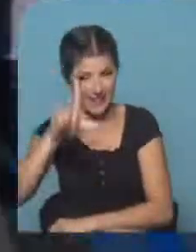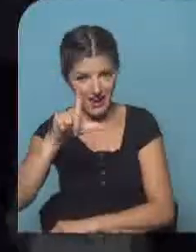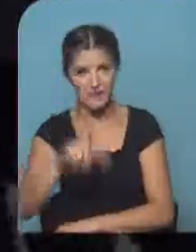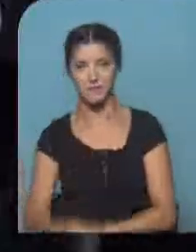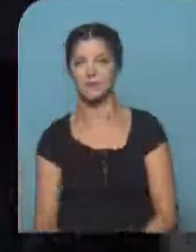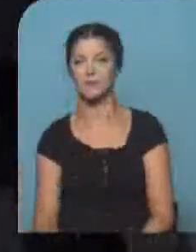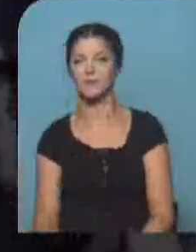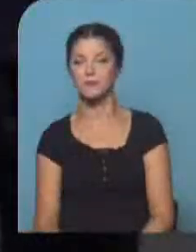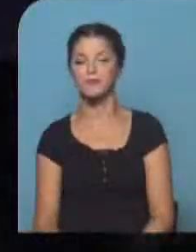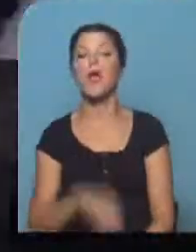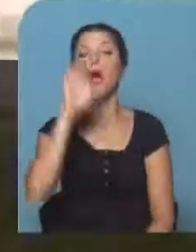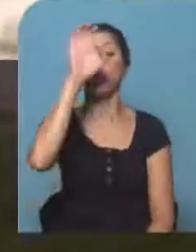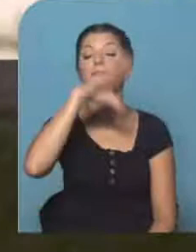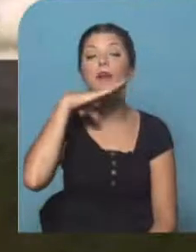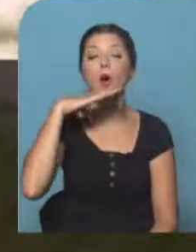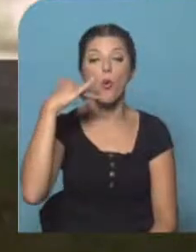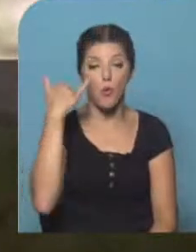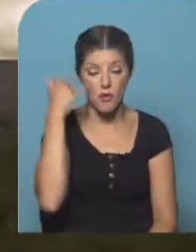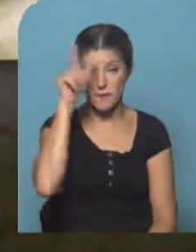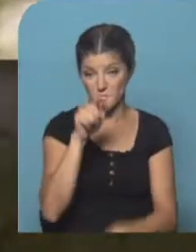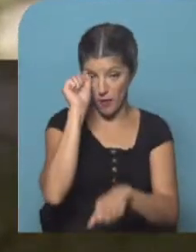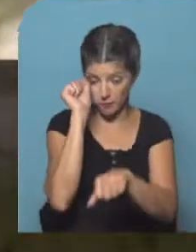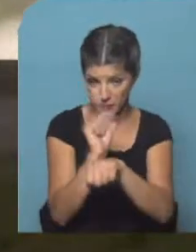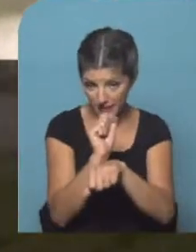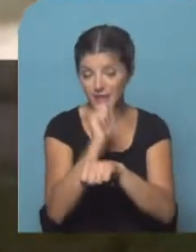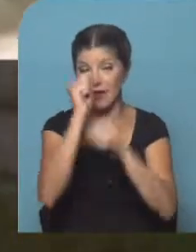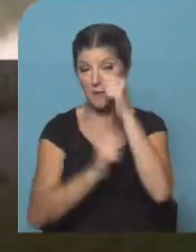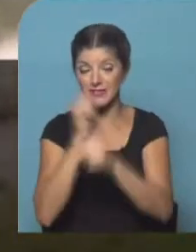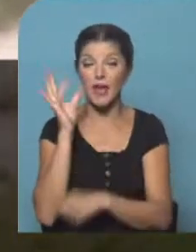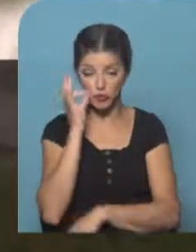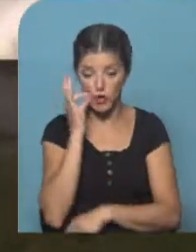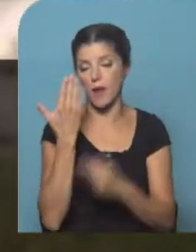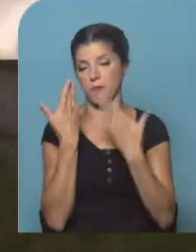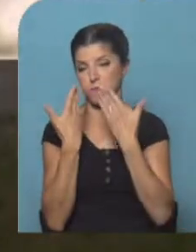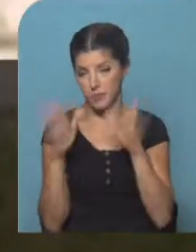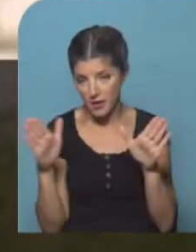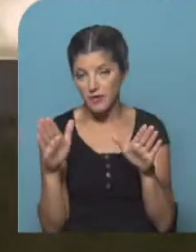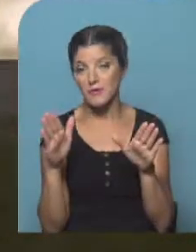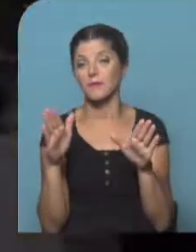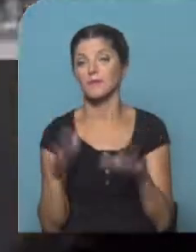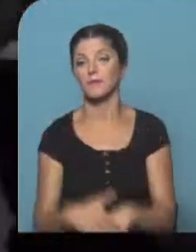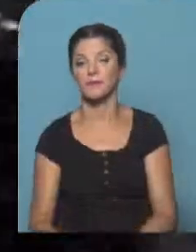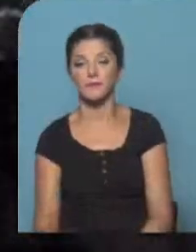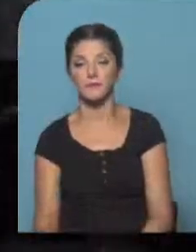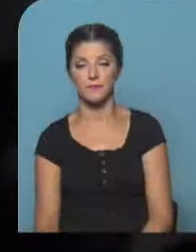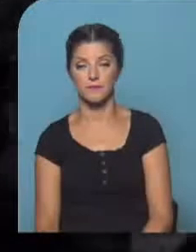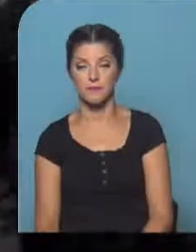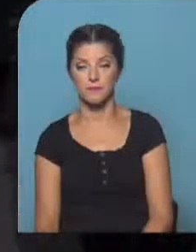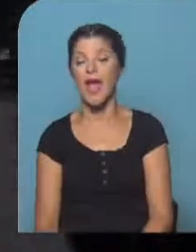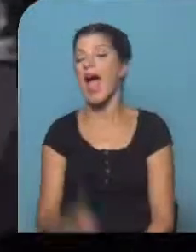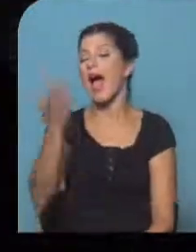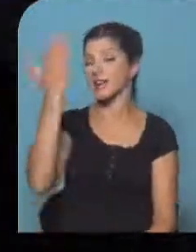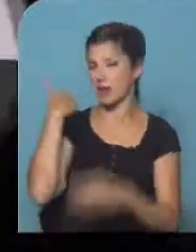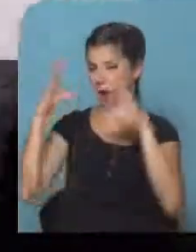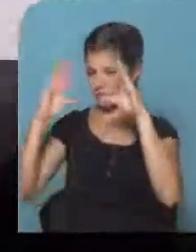Jujuy, liberan a azucareros. Los trabajadores del Ingenio La Esperanza fueron recibidos por una multitud anoche en